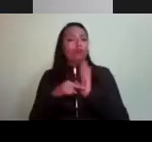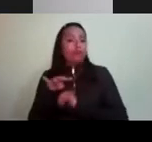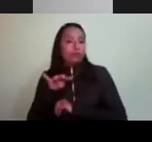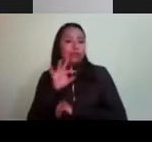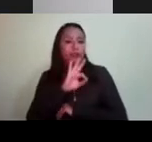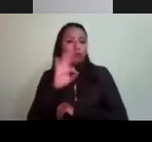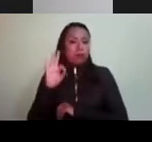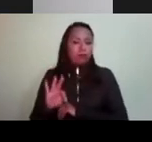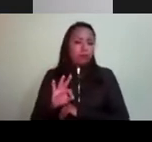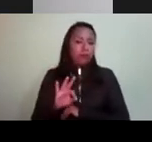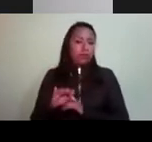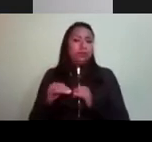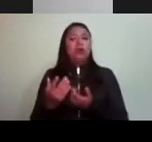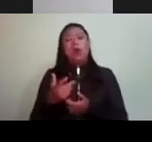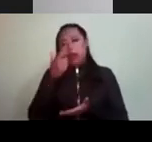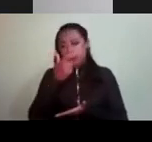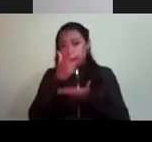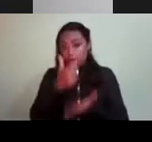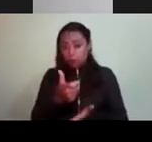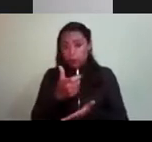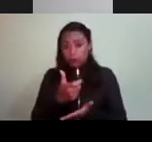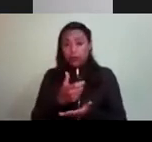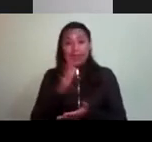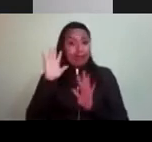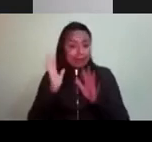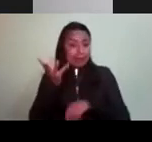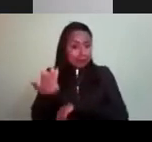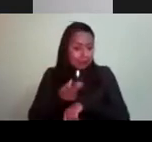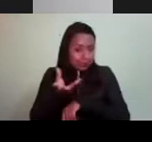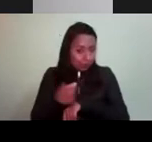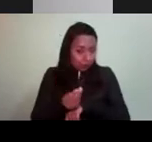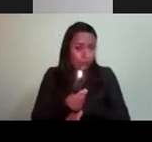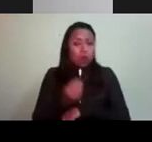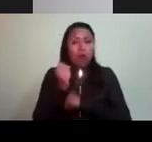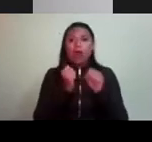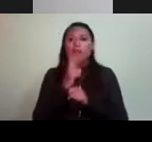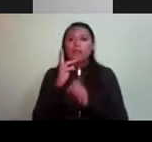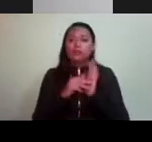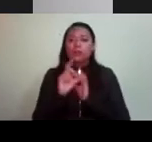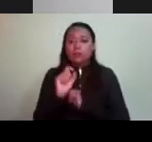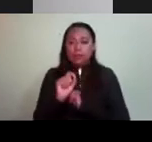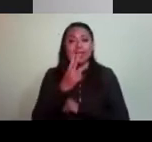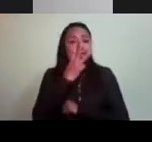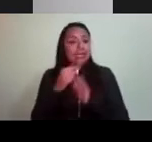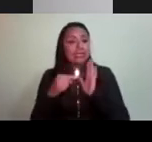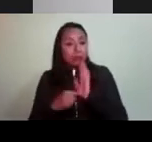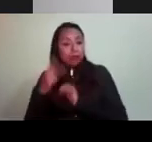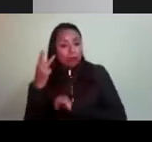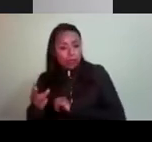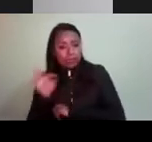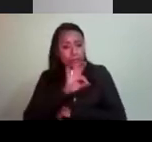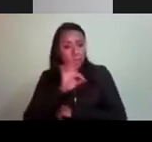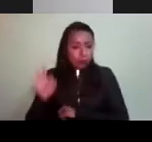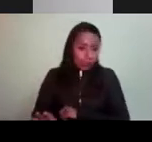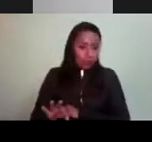5.19% con relación al presupuesto ajustado en 2020 y 3.3% inferior en términos